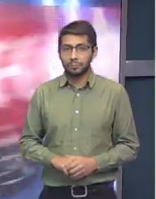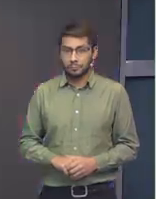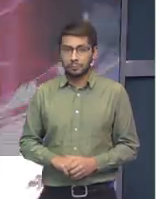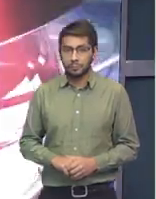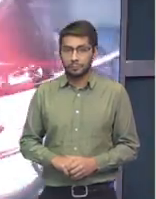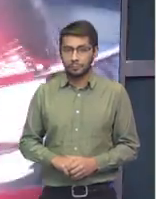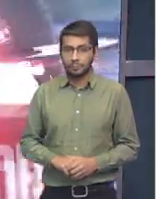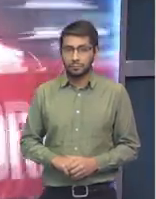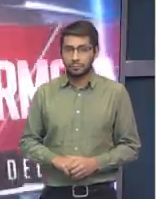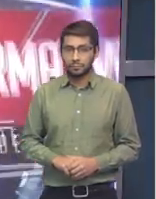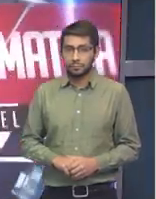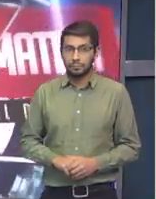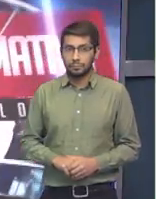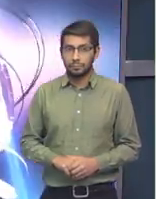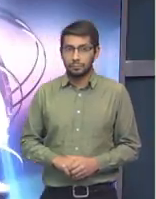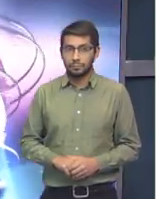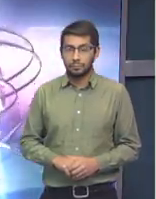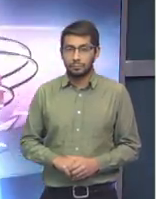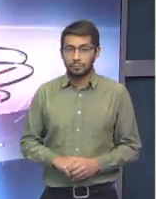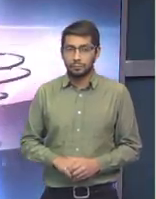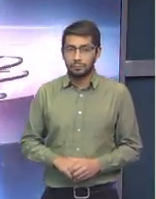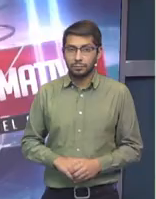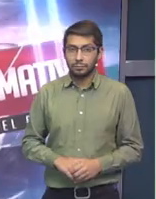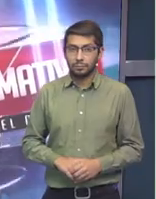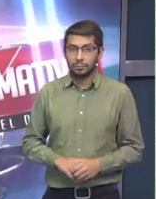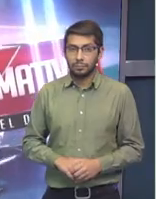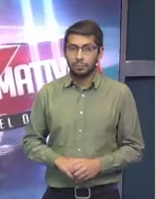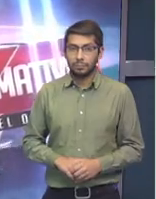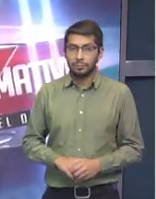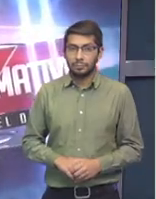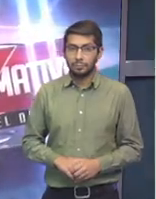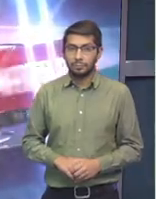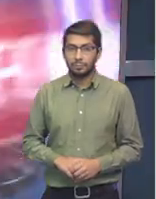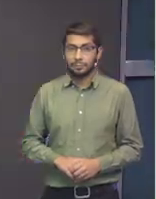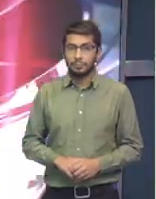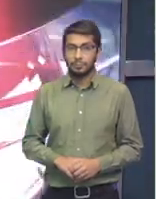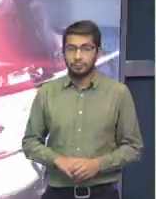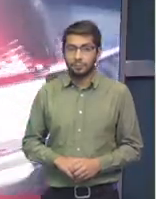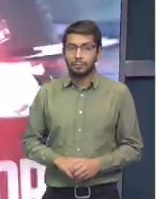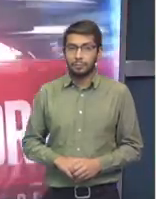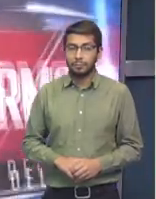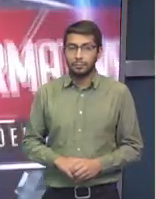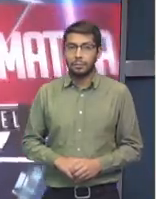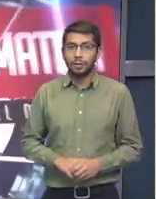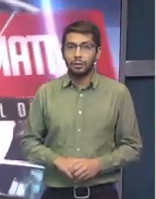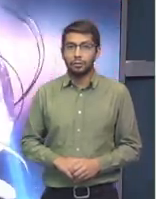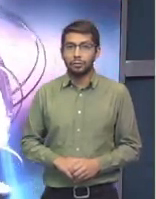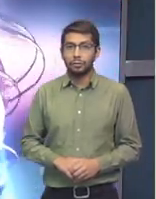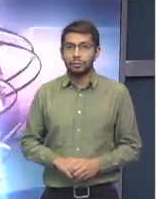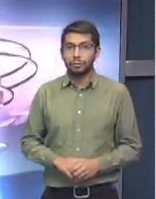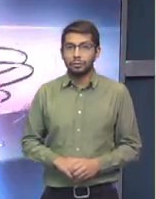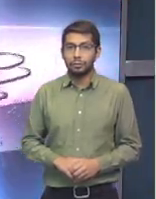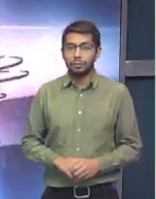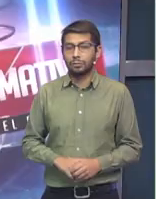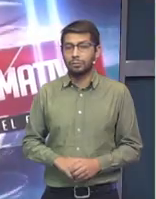humanos, así que calculamos que ya la semana que viene puede estar funcionando también ese vacunatorio en el departamento de Chimbas. Bien. ¿Cómo está respondiendo